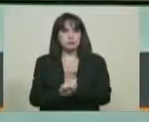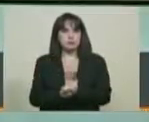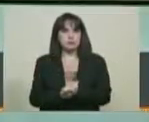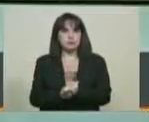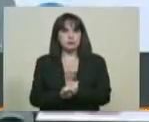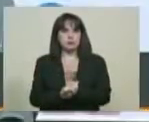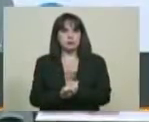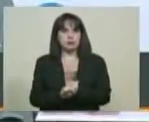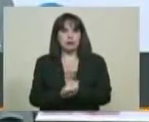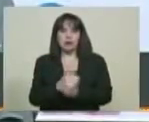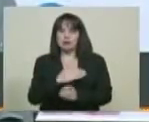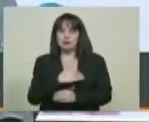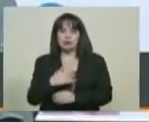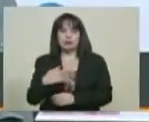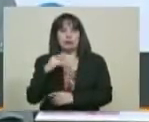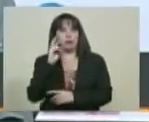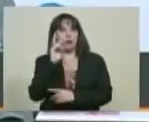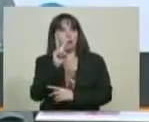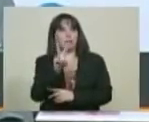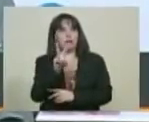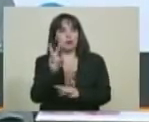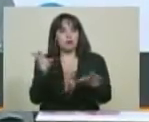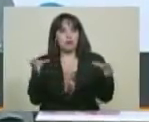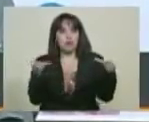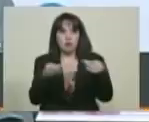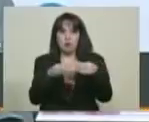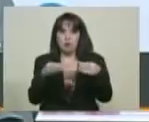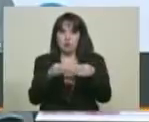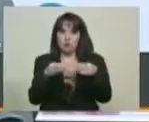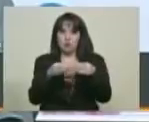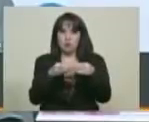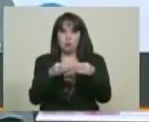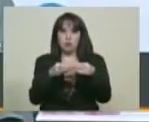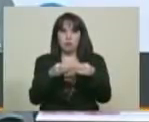Yo ansío ver un poderoso sector